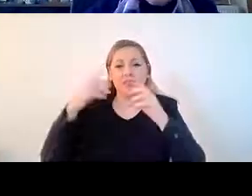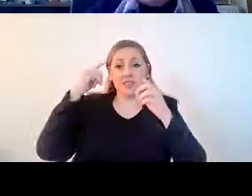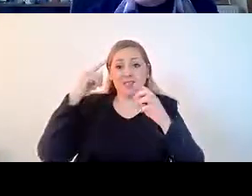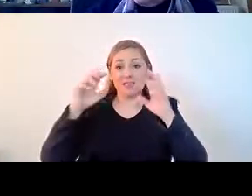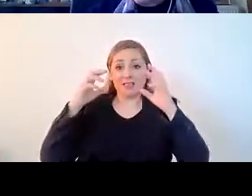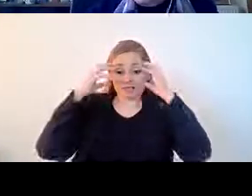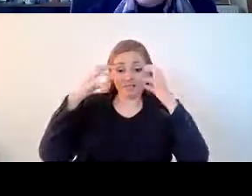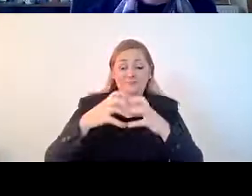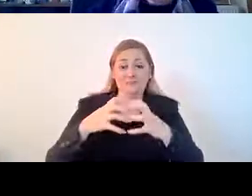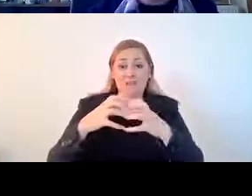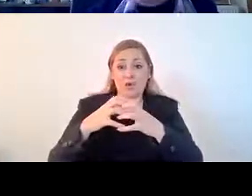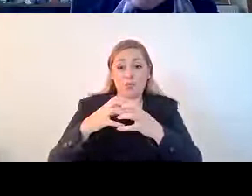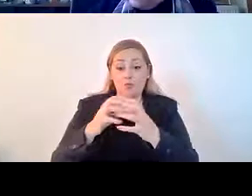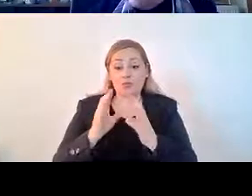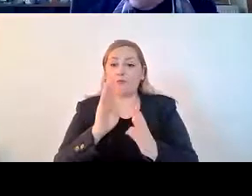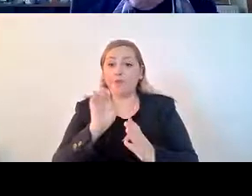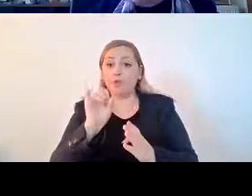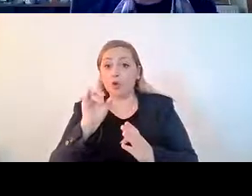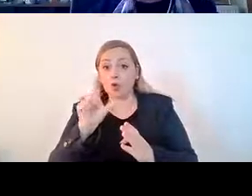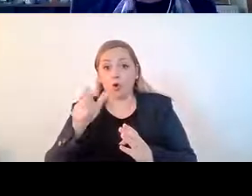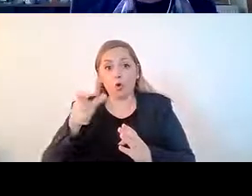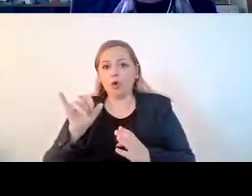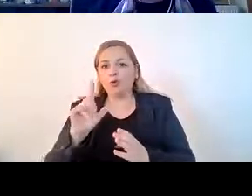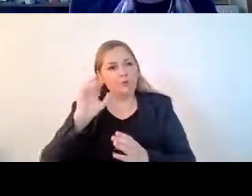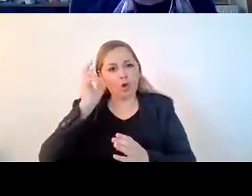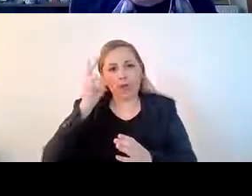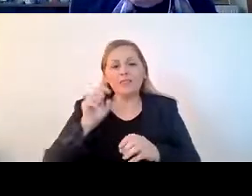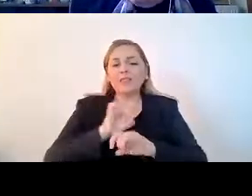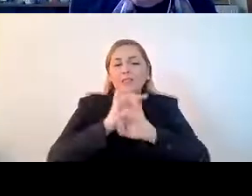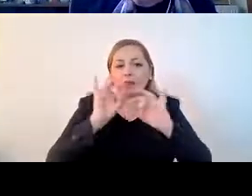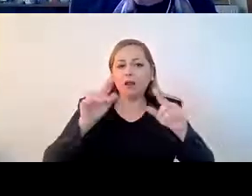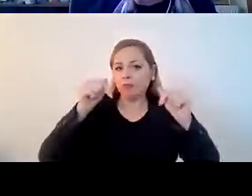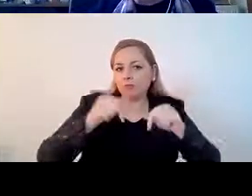han sido comprendidos con claridad. ¿Sigue?